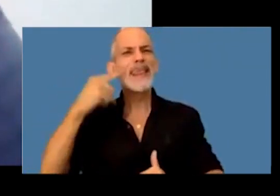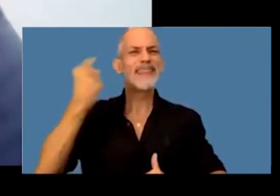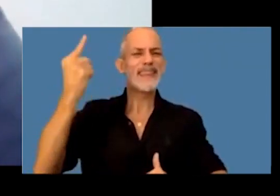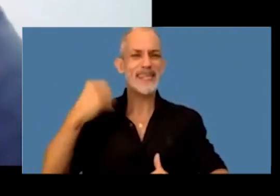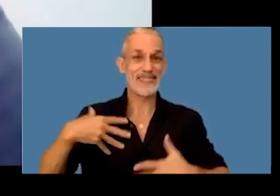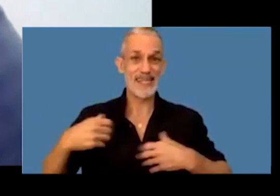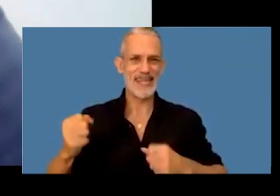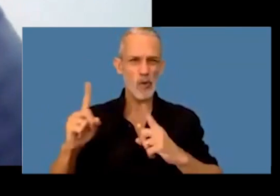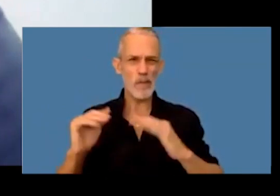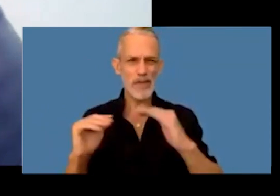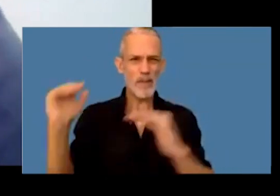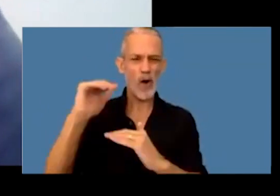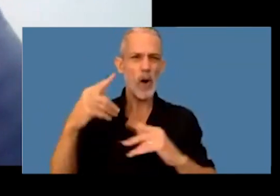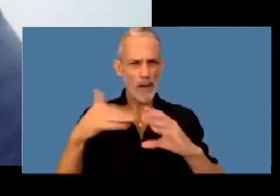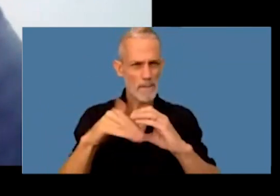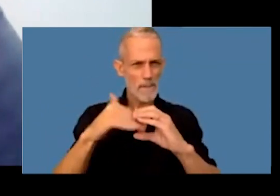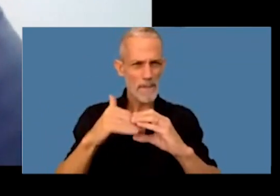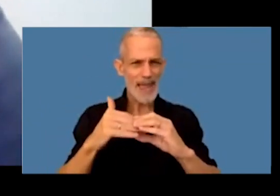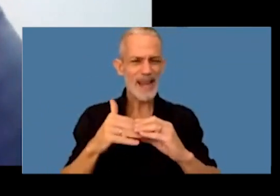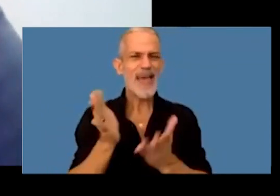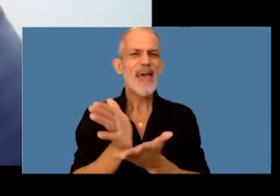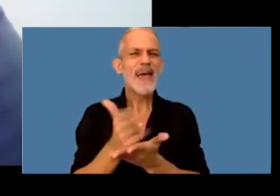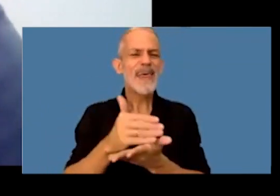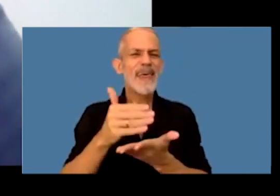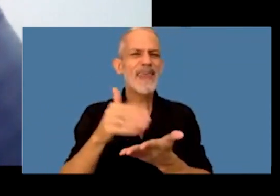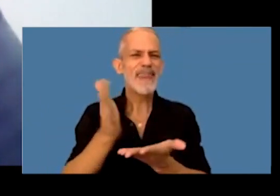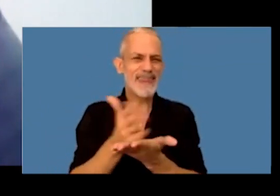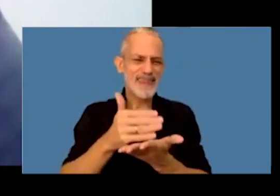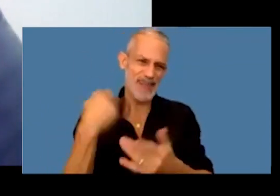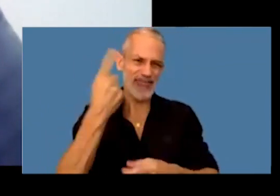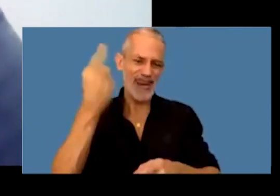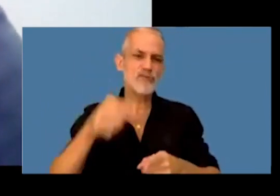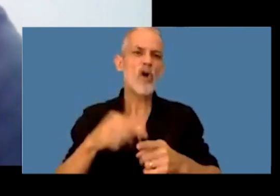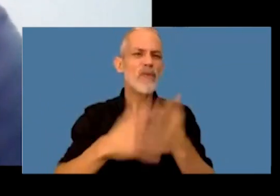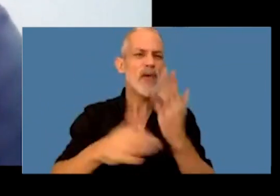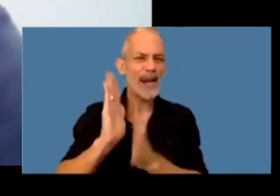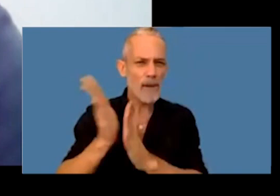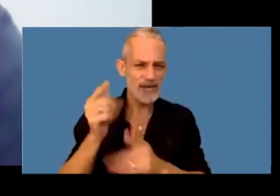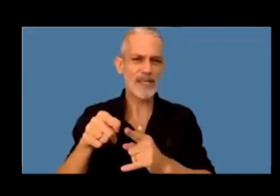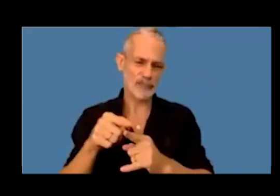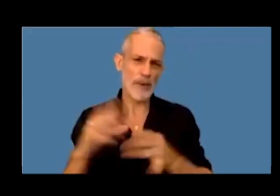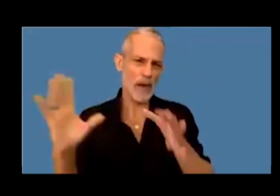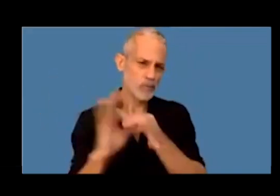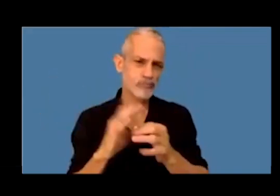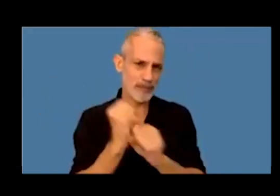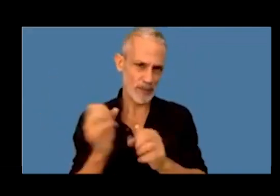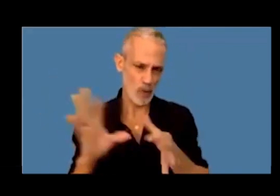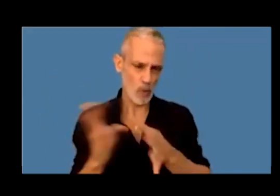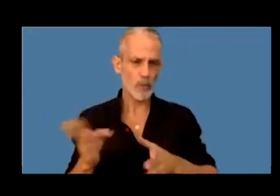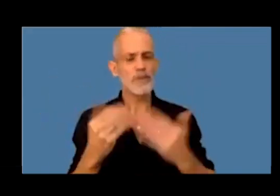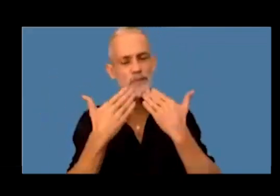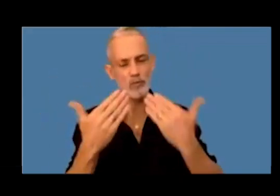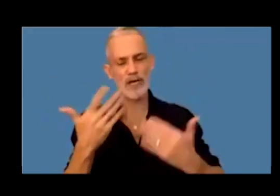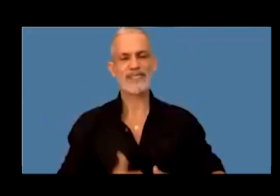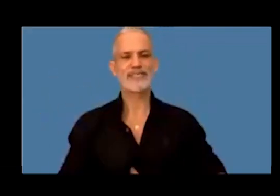dejar el mail de la Dirección de Rehabilitación para que lo articulemos. Bien, perfecto, genial. Muchas gracias. No,